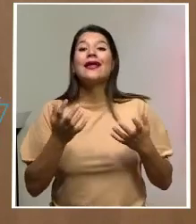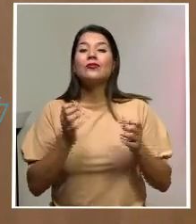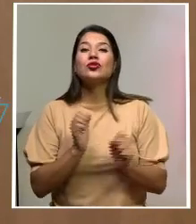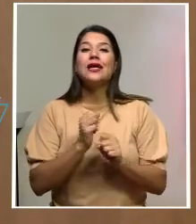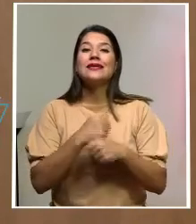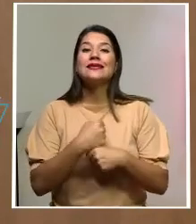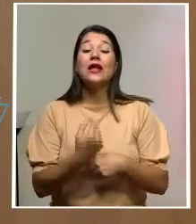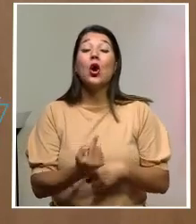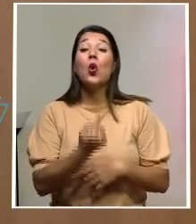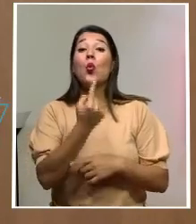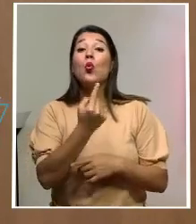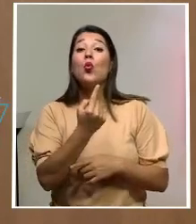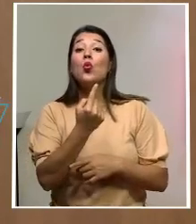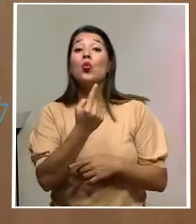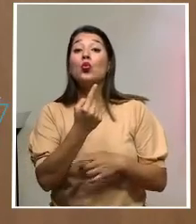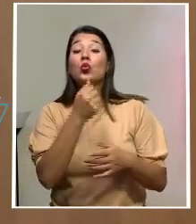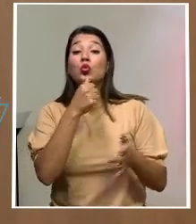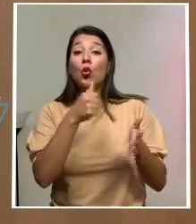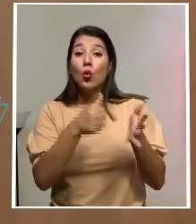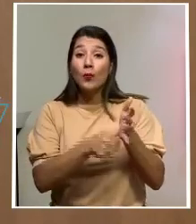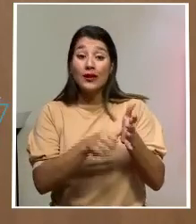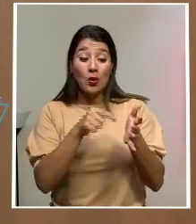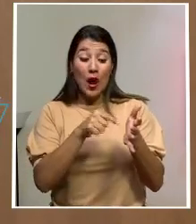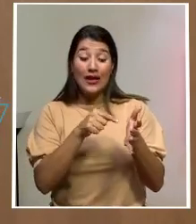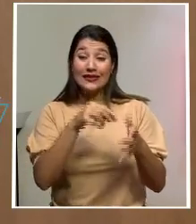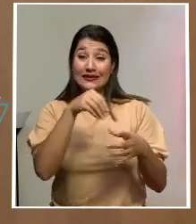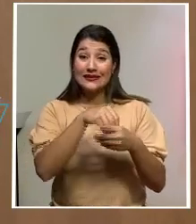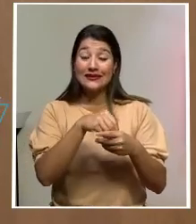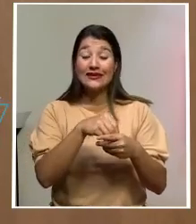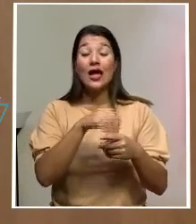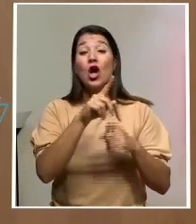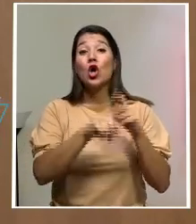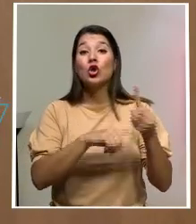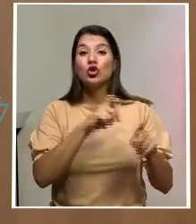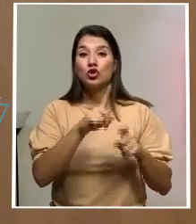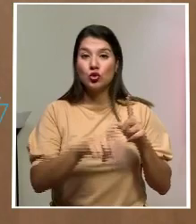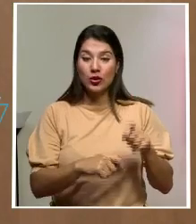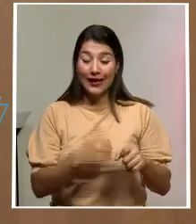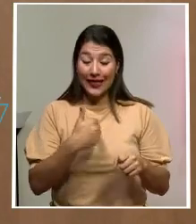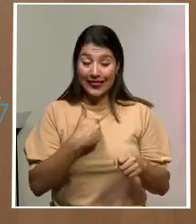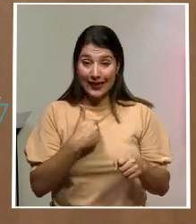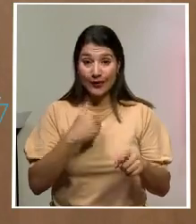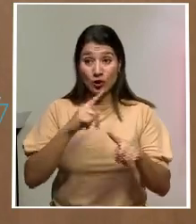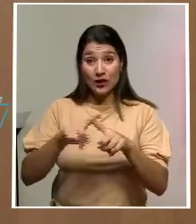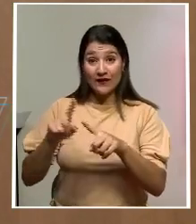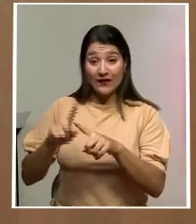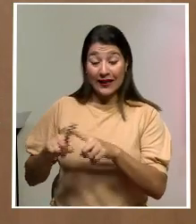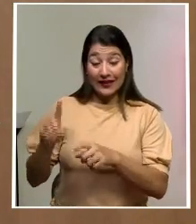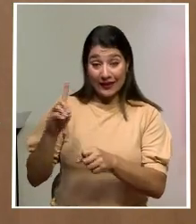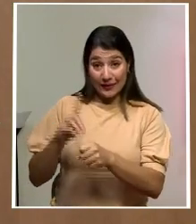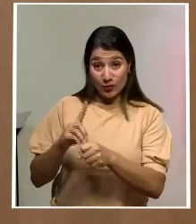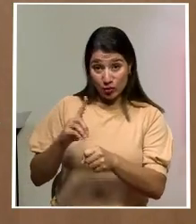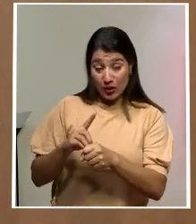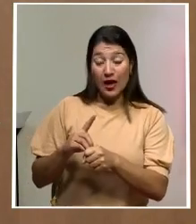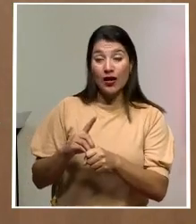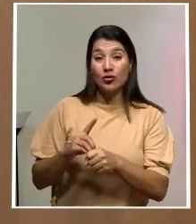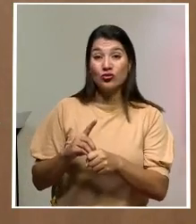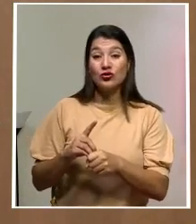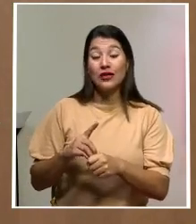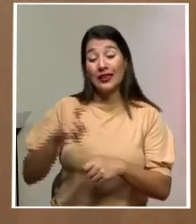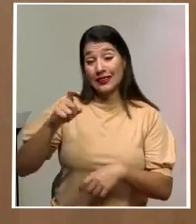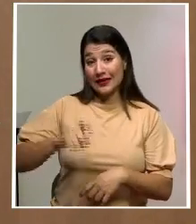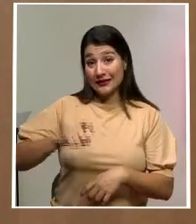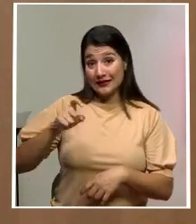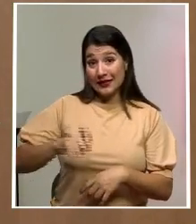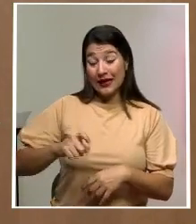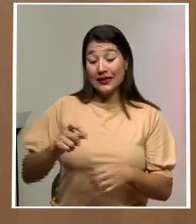agrupe a un importante número de diputados que tenemos los mismos señalamientos y consultas requeridas, necesarias